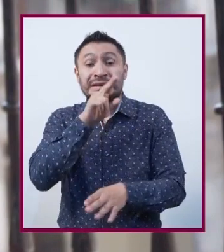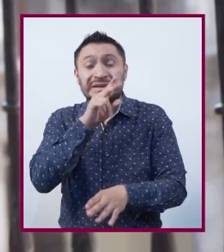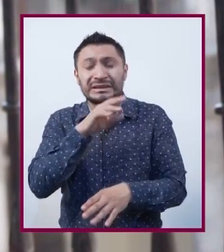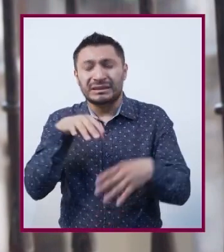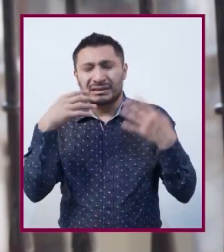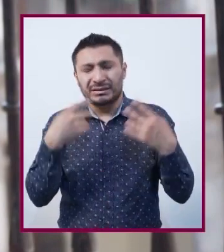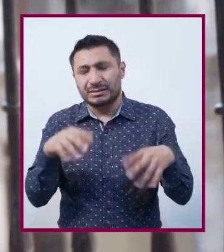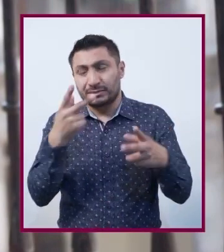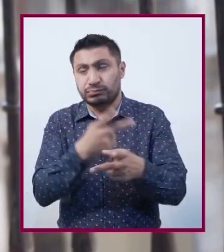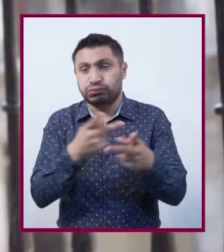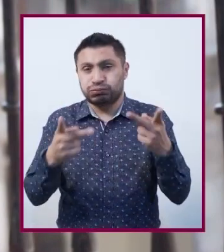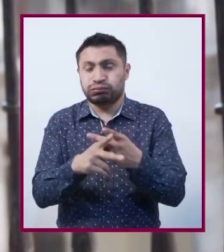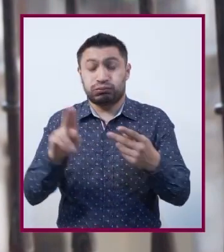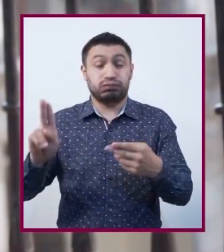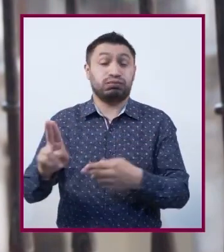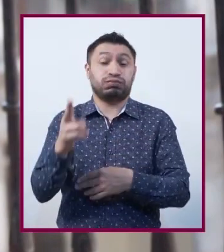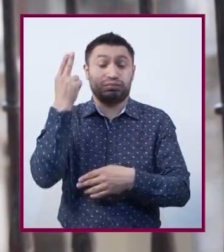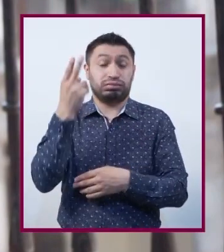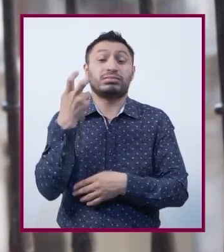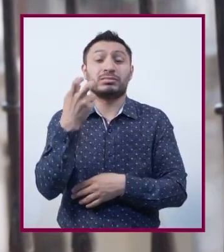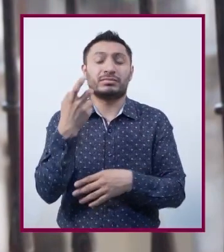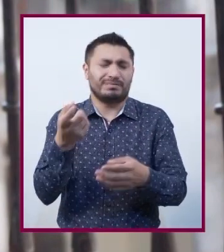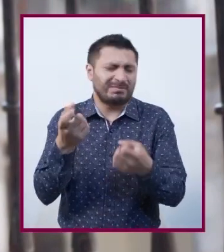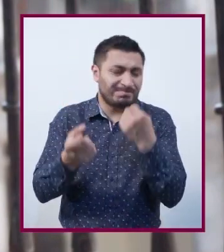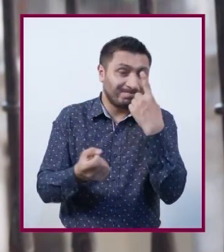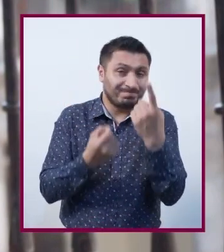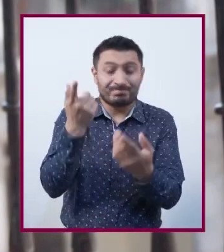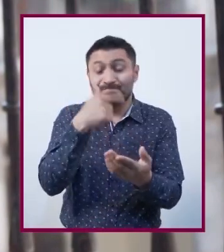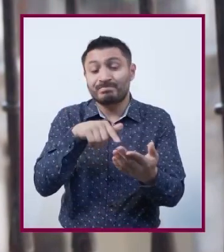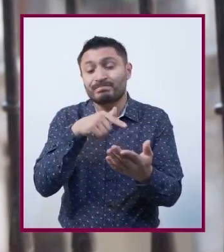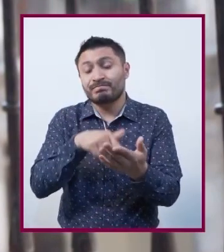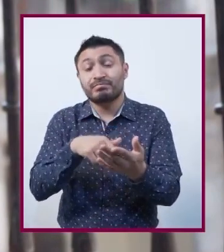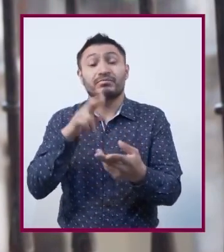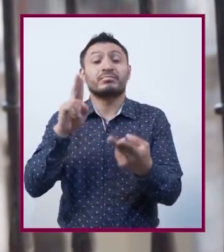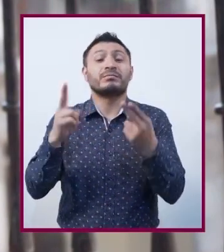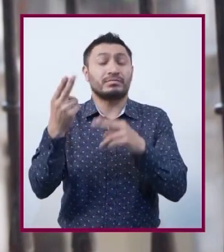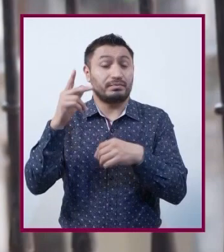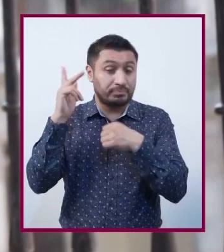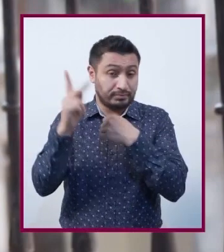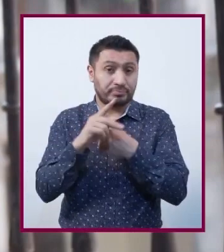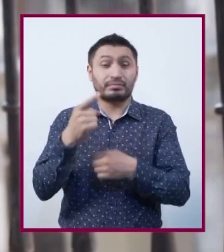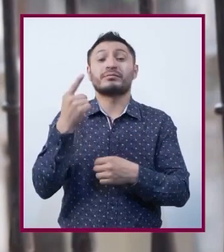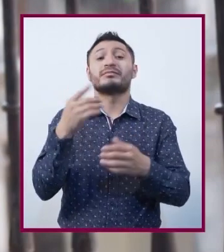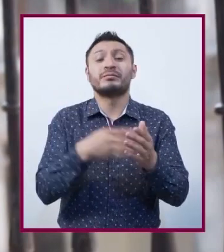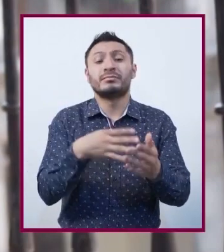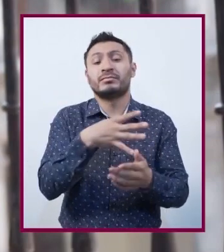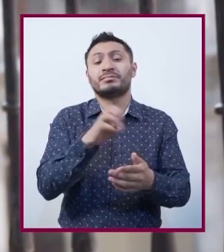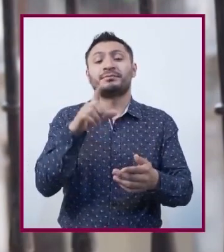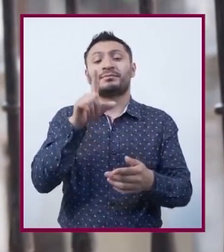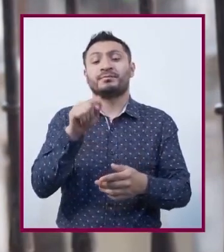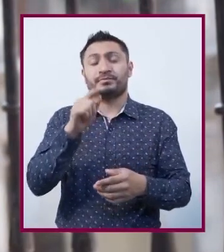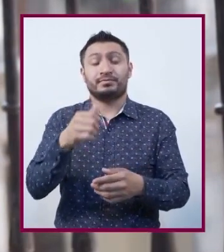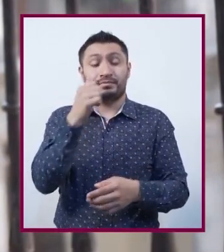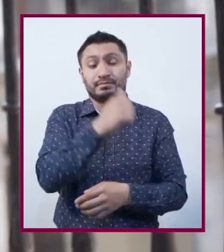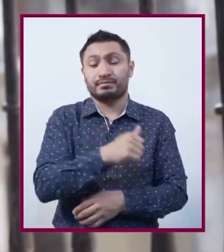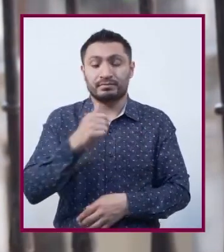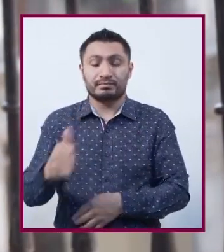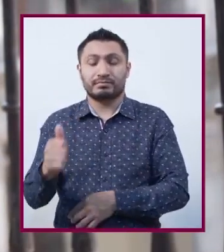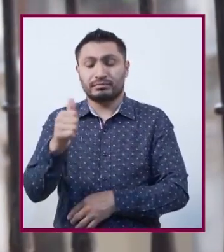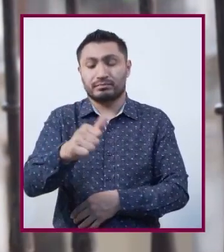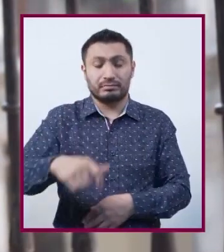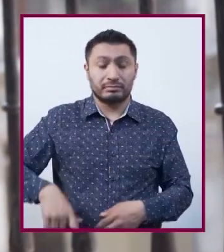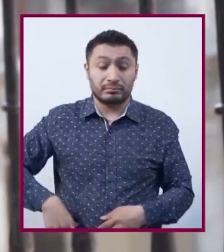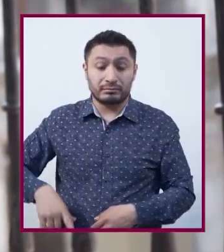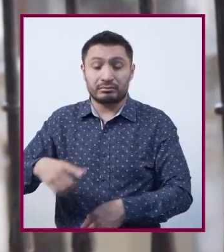70s, la preocupación era el bachillerato universitario y esto se desarrolla en algunas universidades del país. En los 70s,